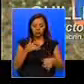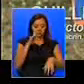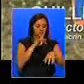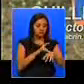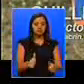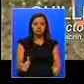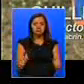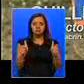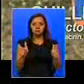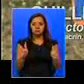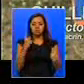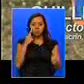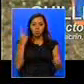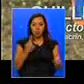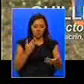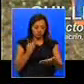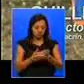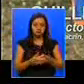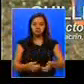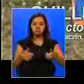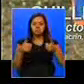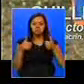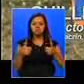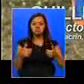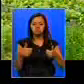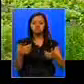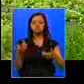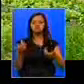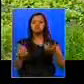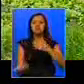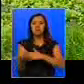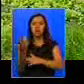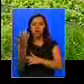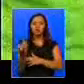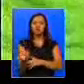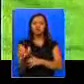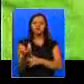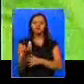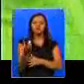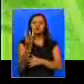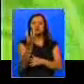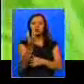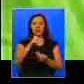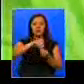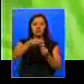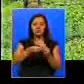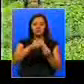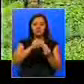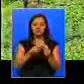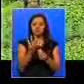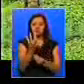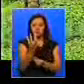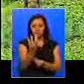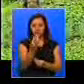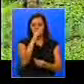hecho pruebas y se ha aplicado en toda la clase de plantas, tomate y su producto, de los cuales se